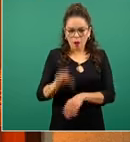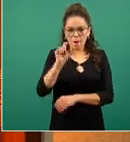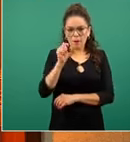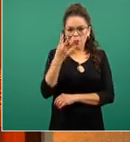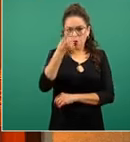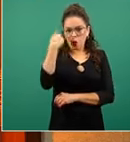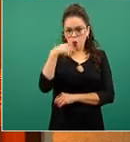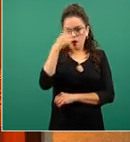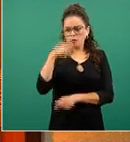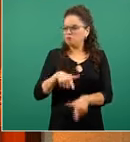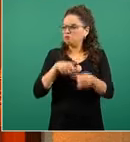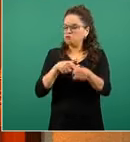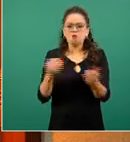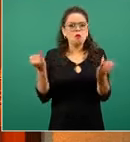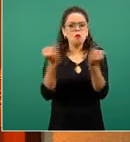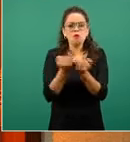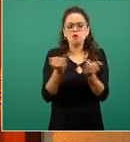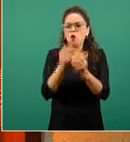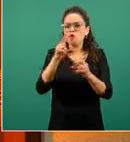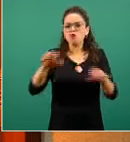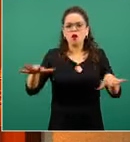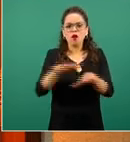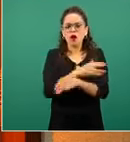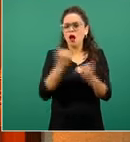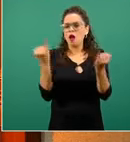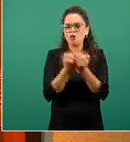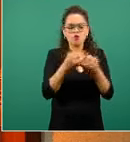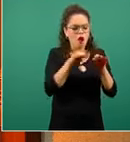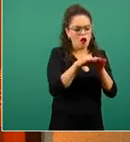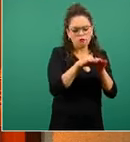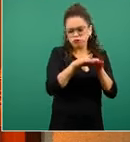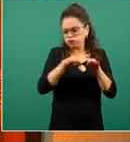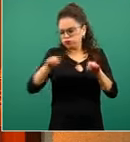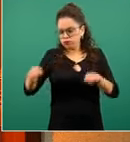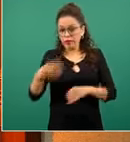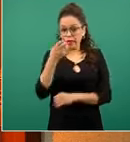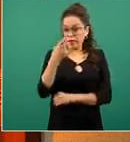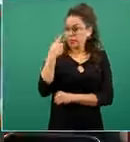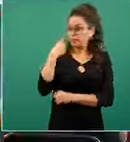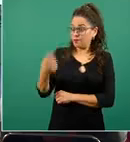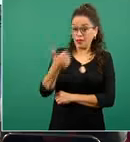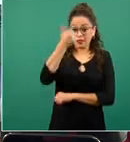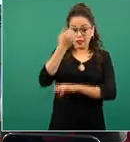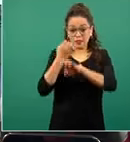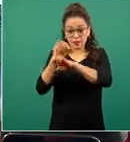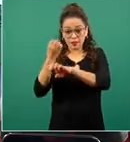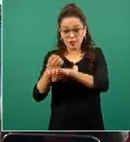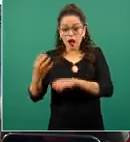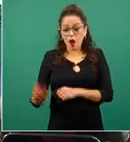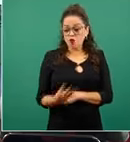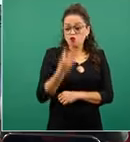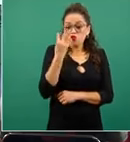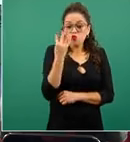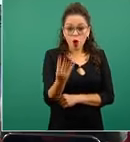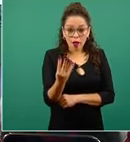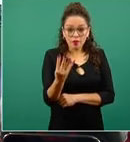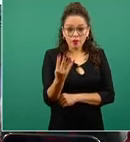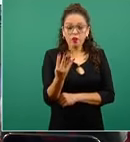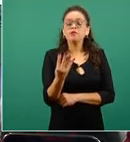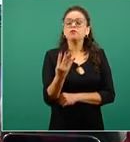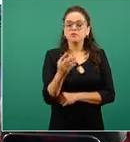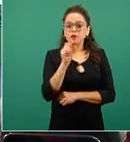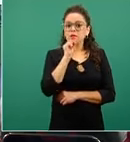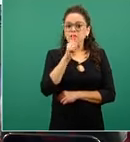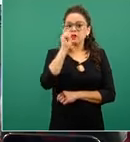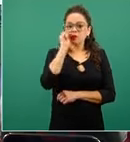tenido cambios, mantienen sus proporciones de ocupación, y vean cómo de estas 6, 4 de ellas están también más